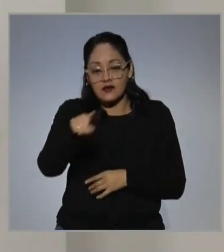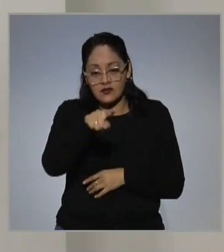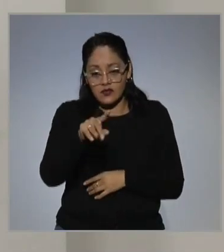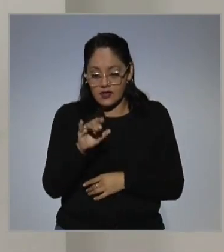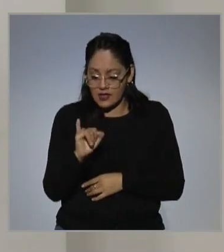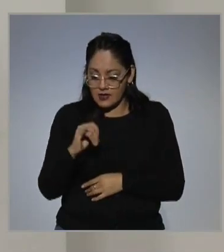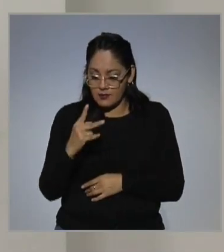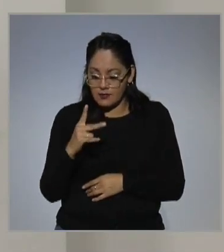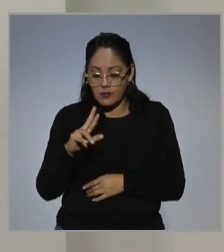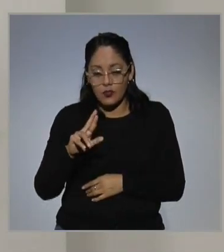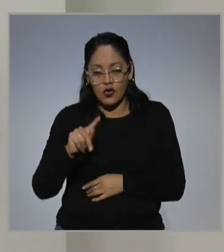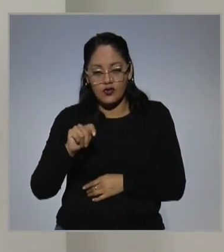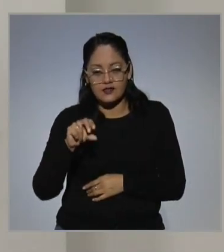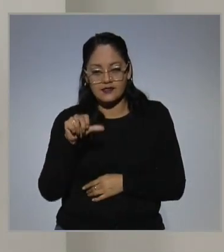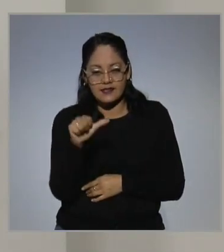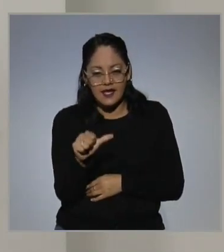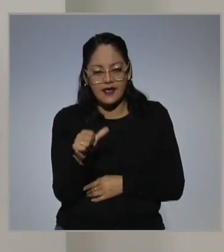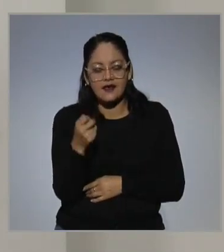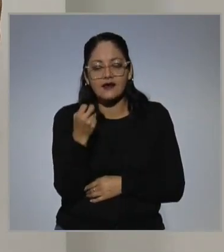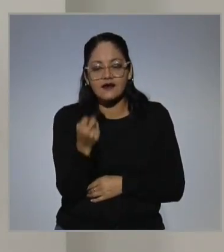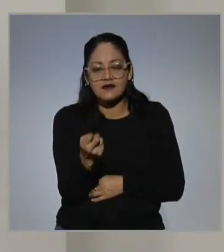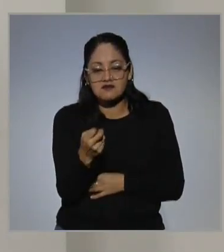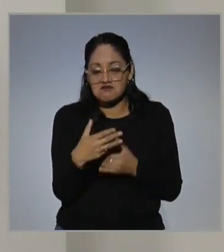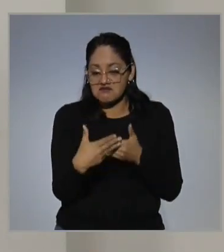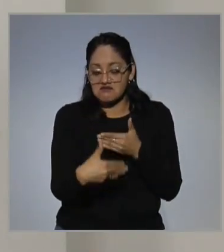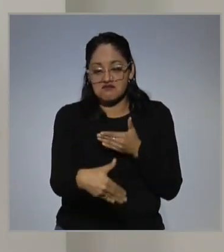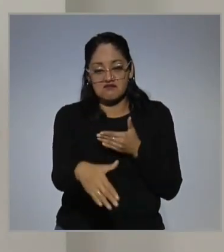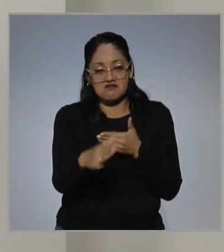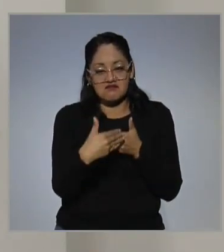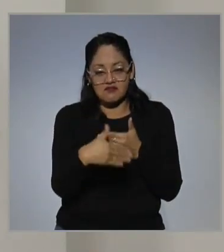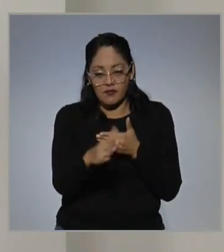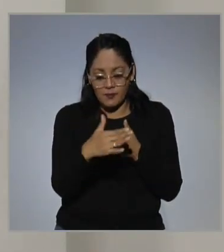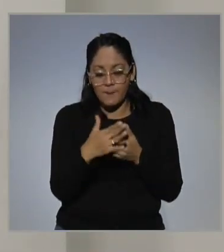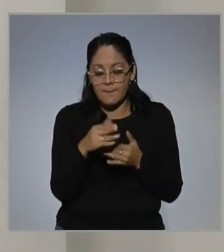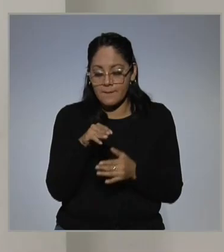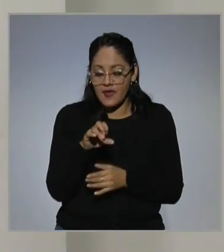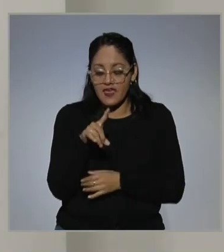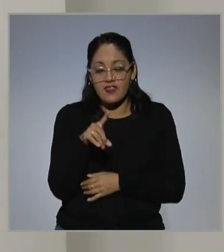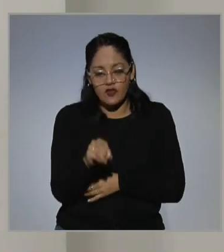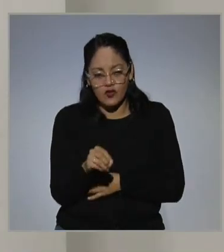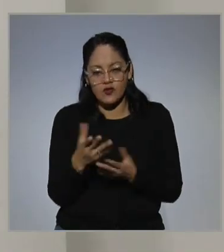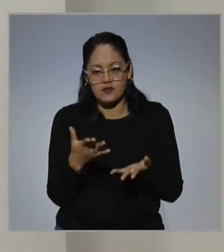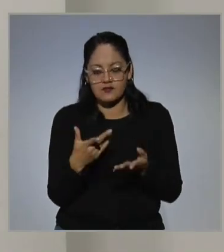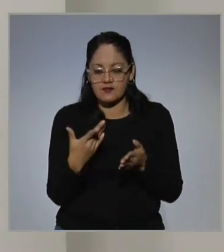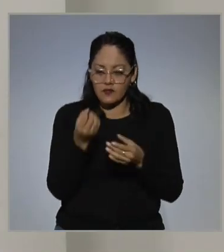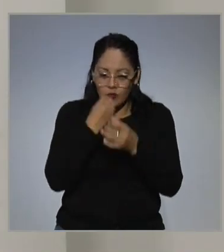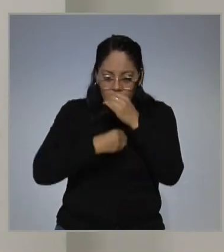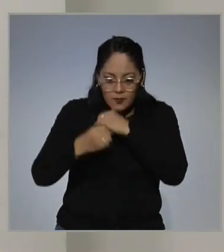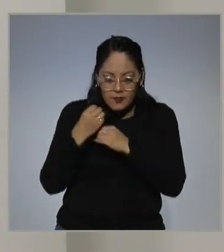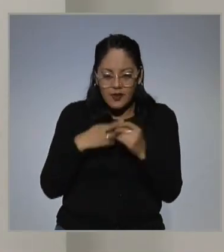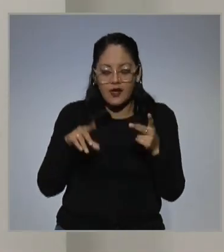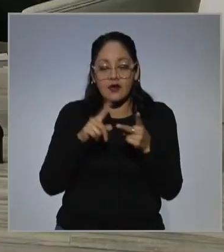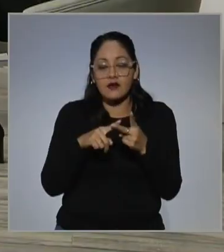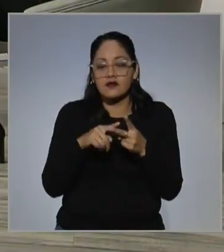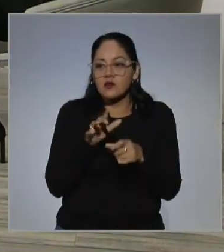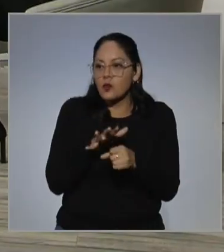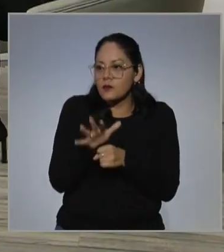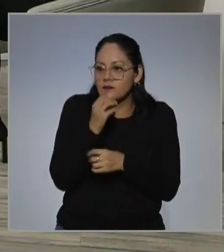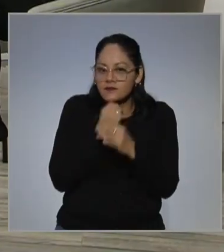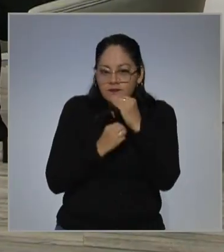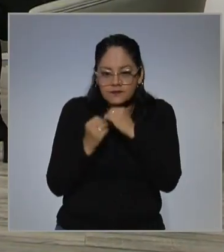impronta y muy determinado por el medio mismo, por la gastronomía, por lo que se